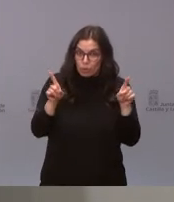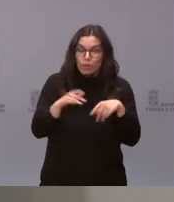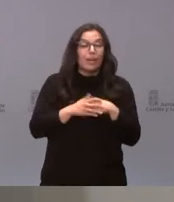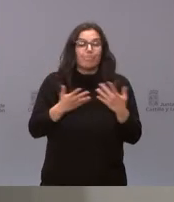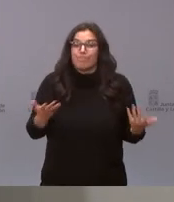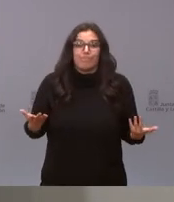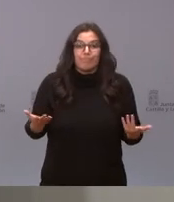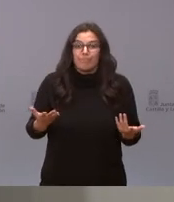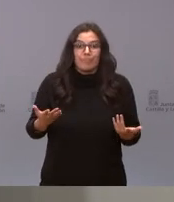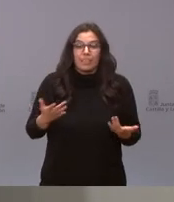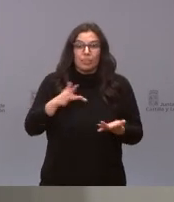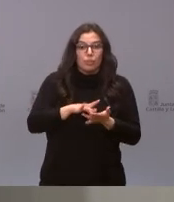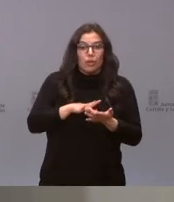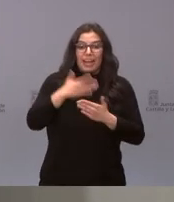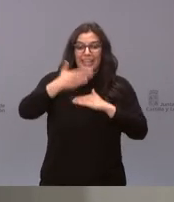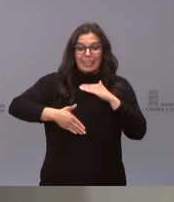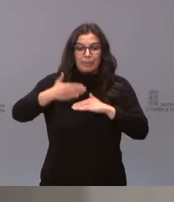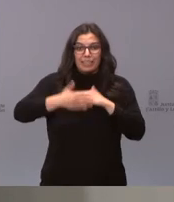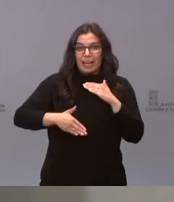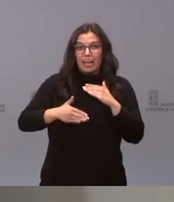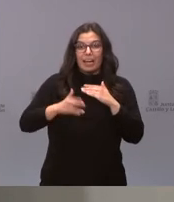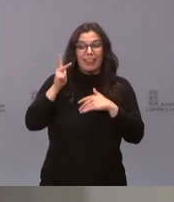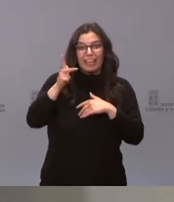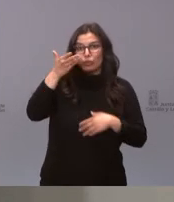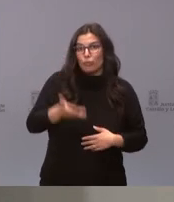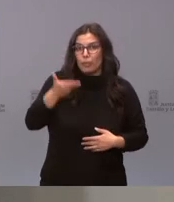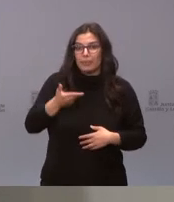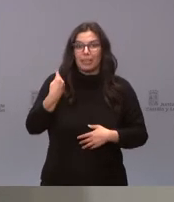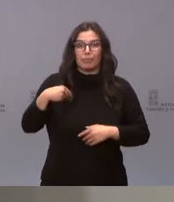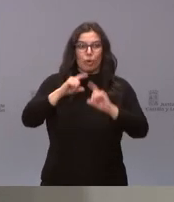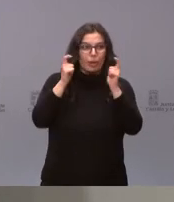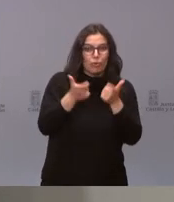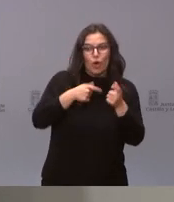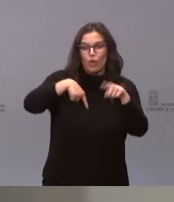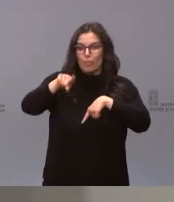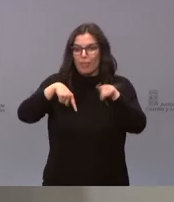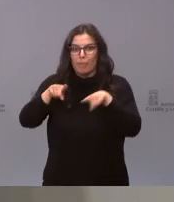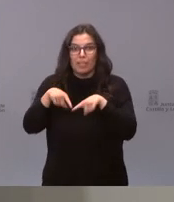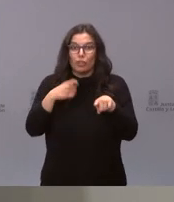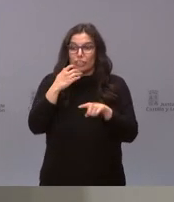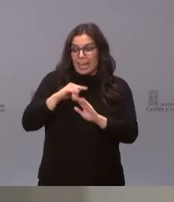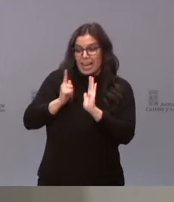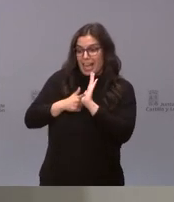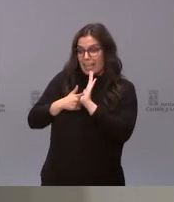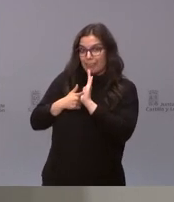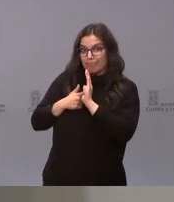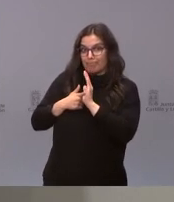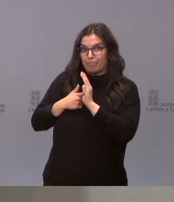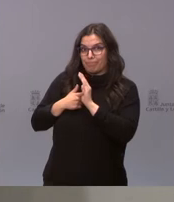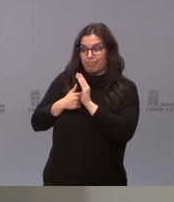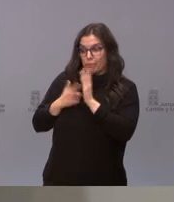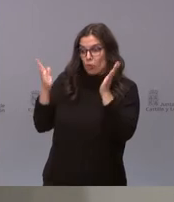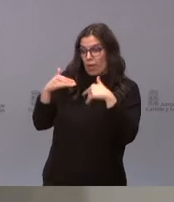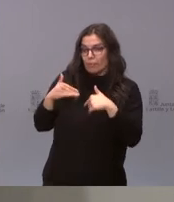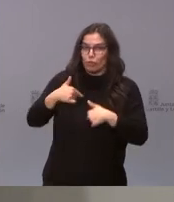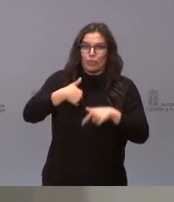la movilidad y limitar las los derechos fundamentales de las personas si no hay un un marco legal que lo ampare pues lo complejiza